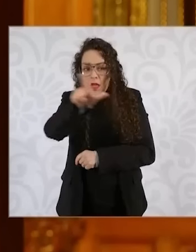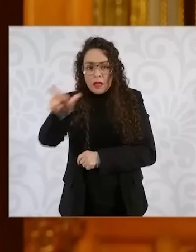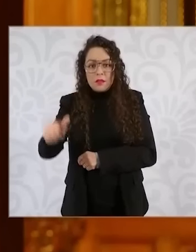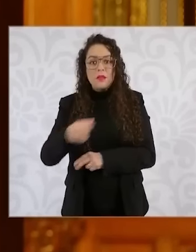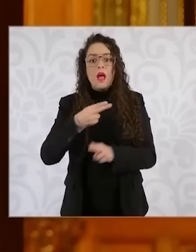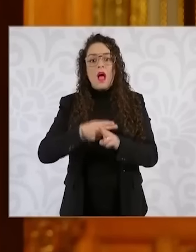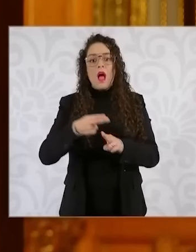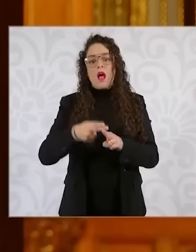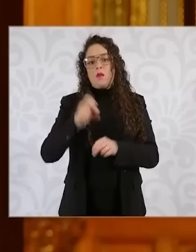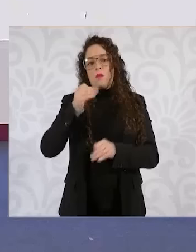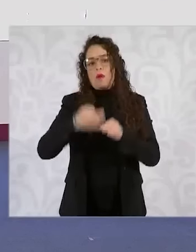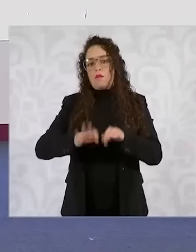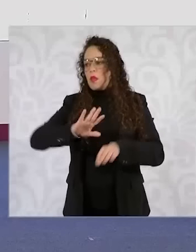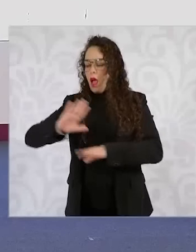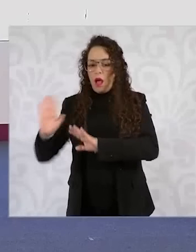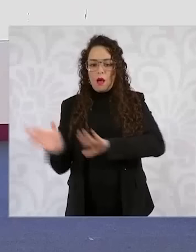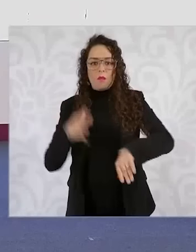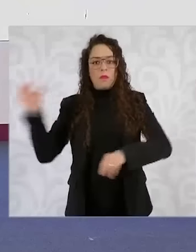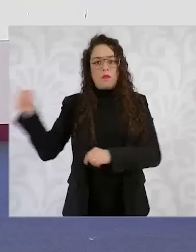su exsecretario de Seguridad.